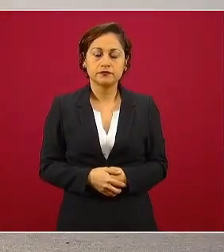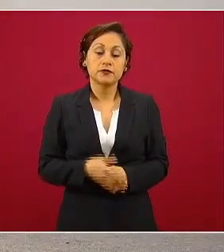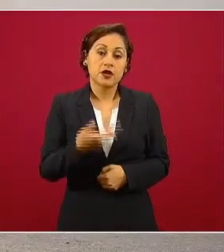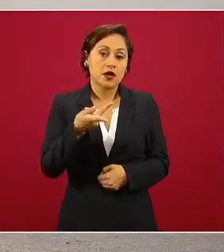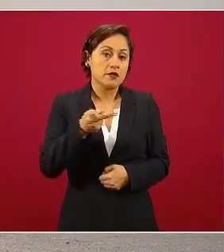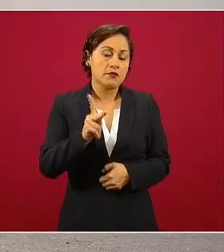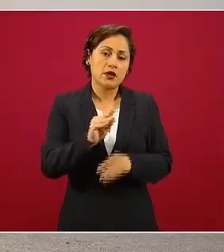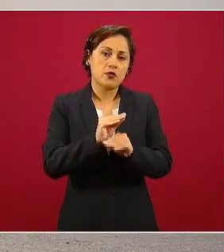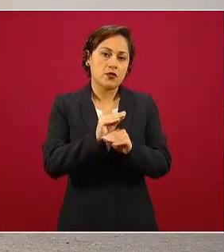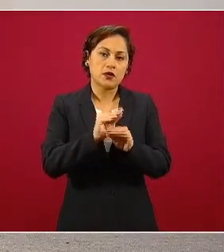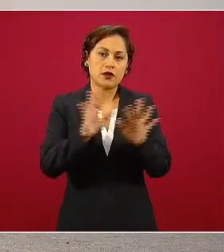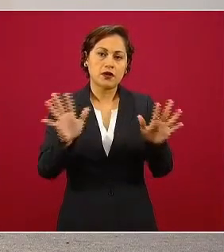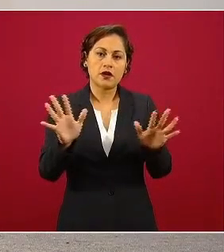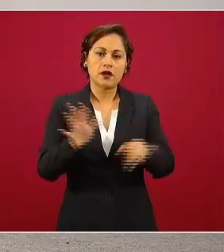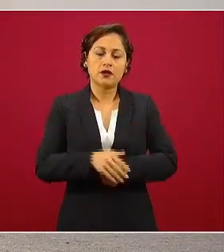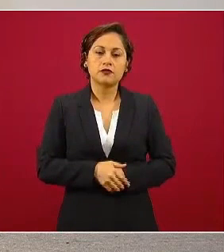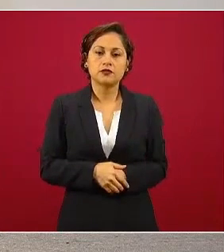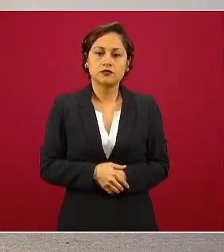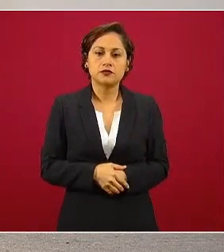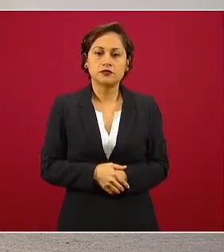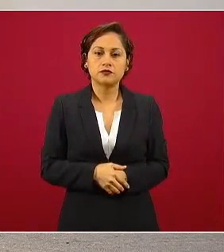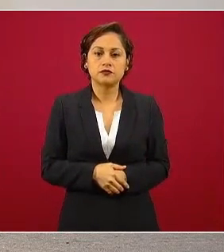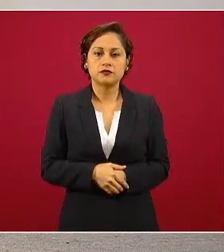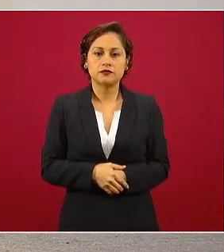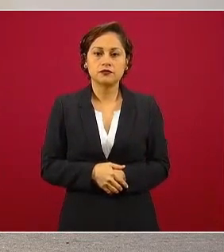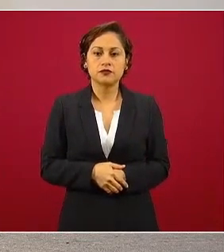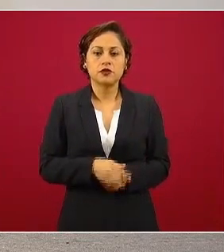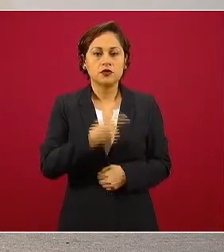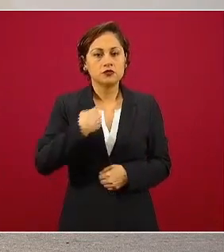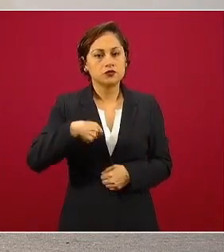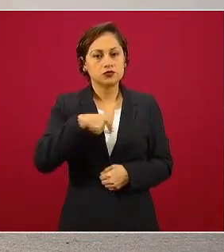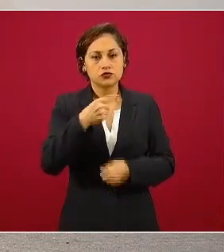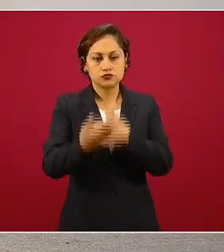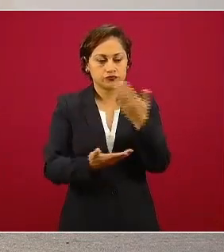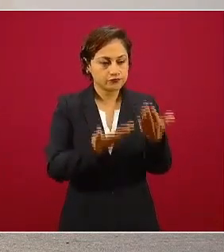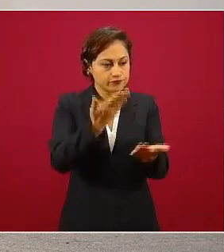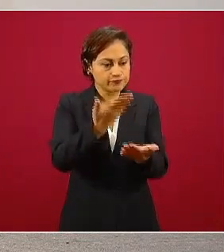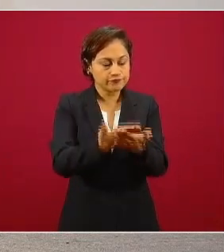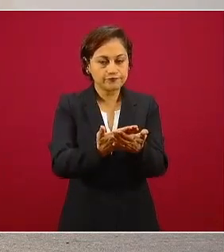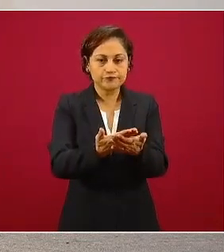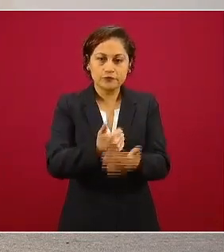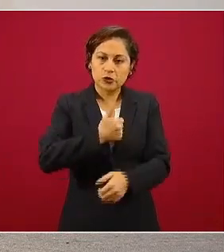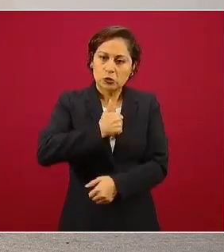pésame, nuestro sentimiento de solidaridad